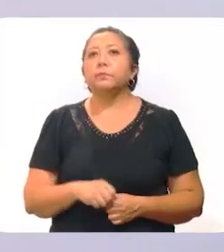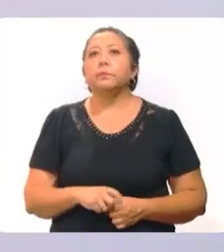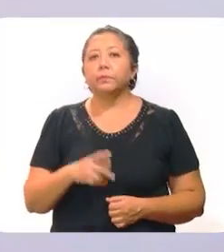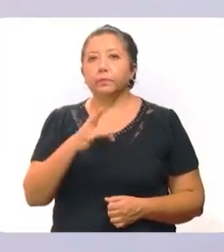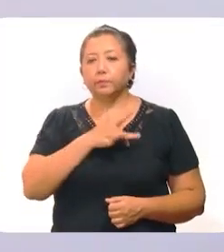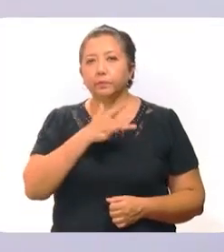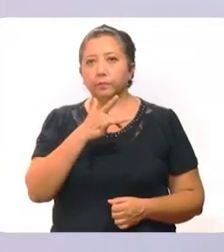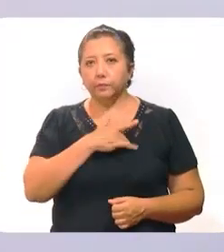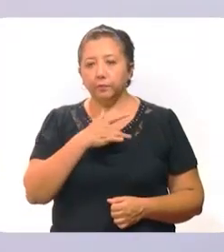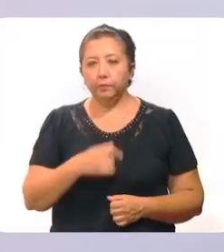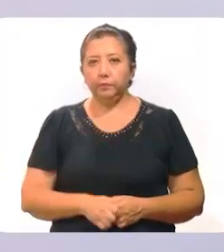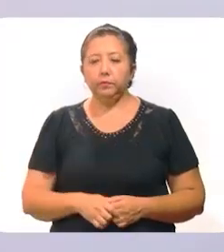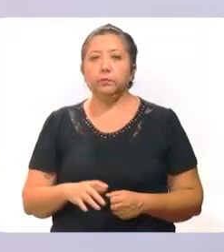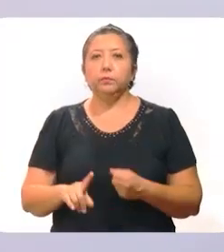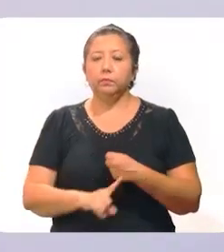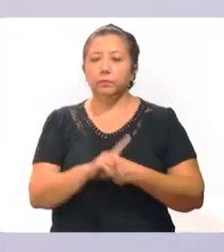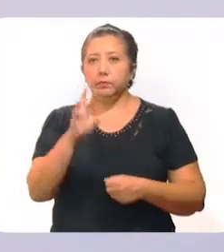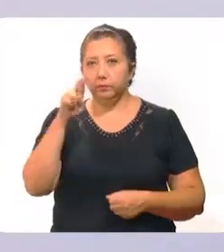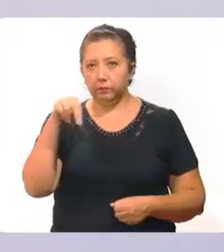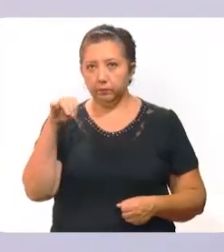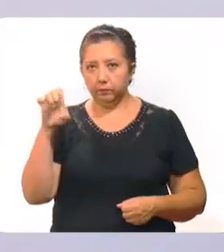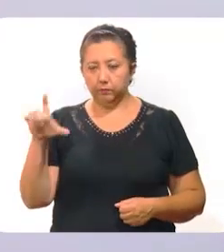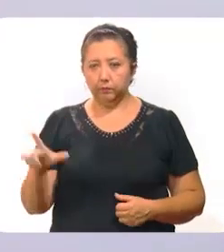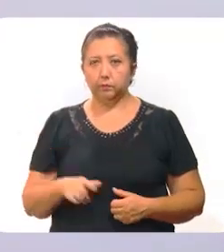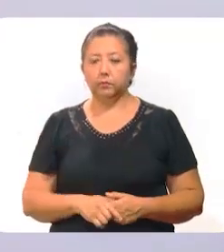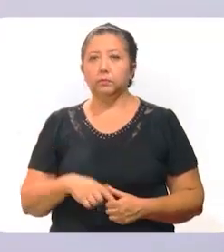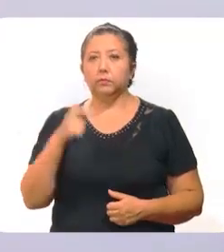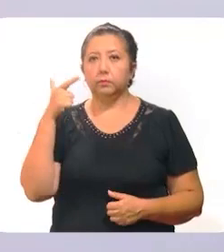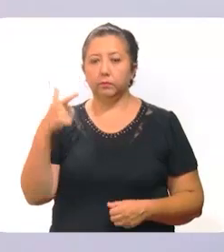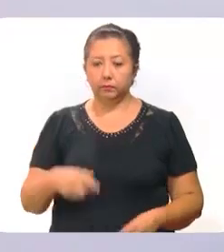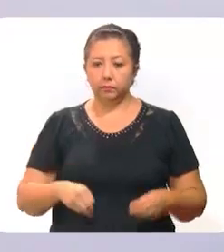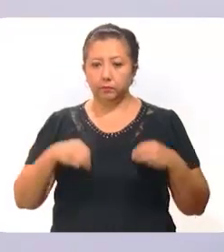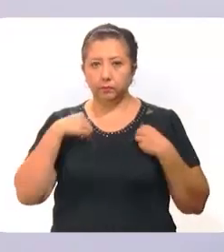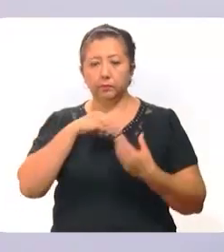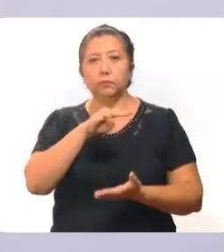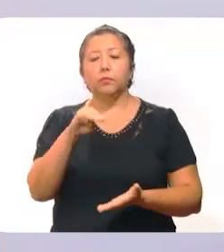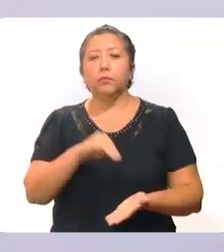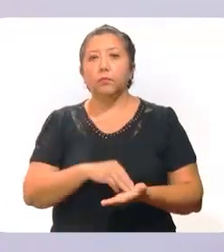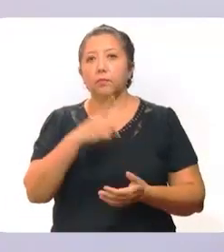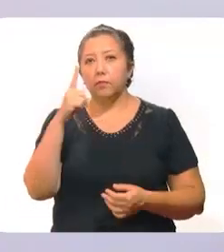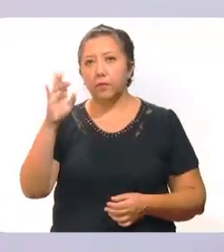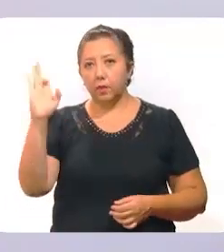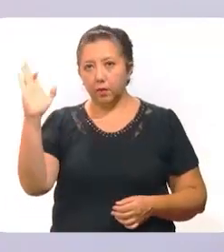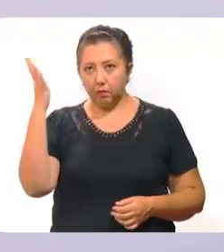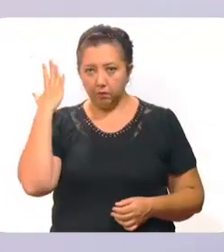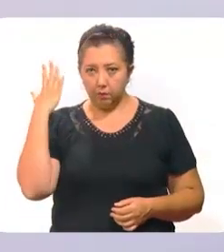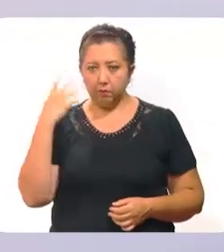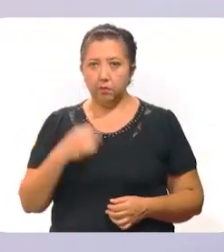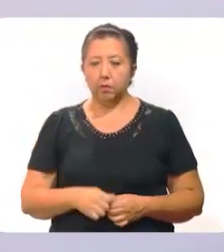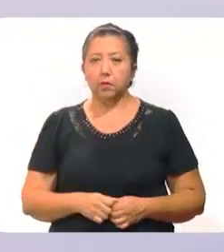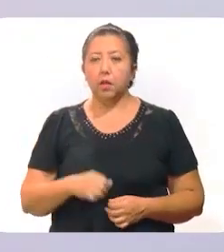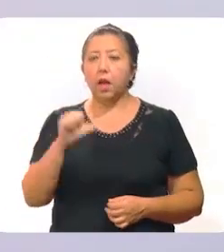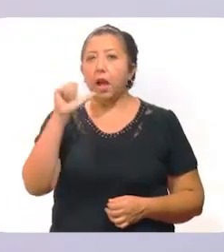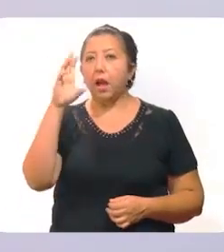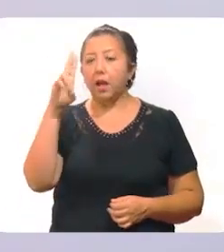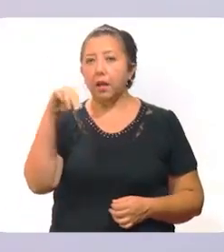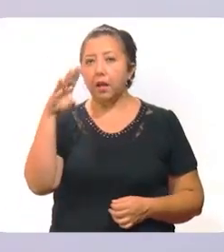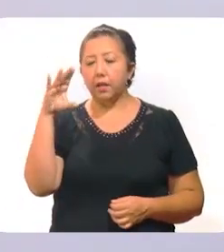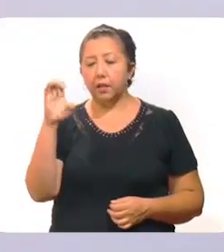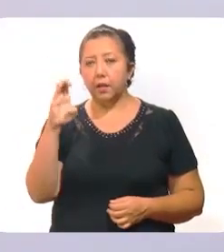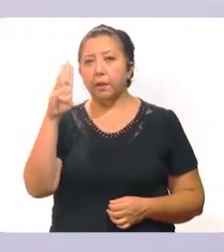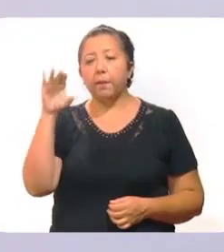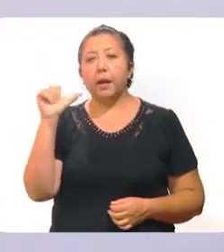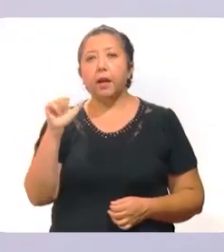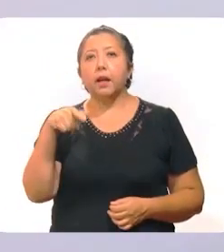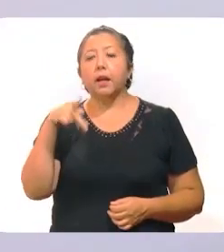inmunosupresión, cardiopatía e insuficiencia renal crónica. 7 residían en Mérida, 1 foráneo, Acanqué, Baca